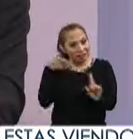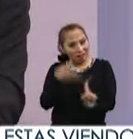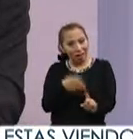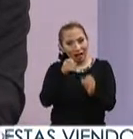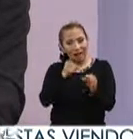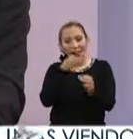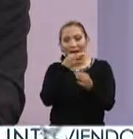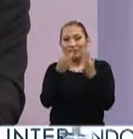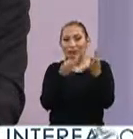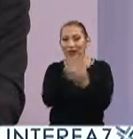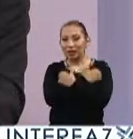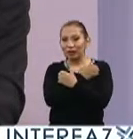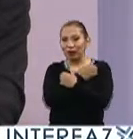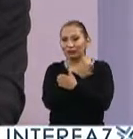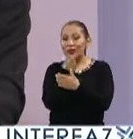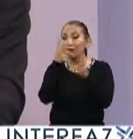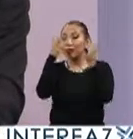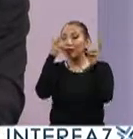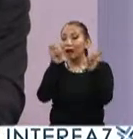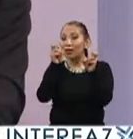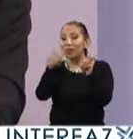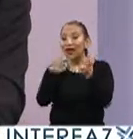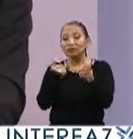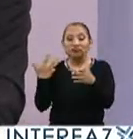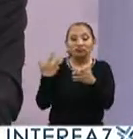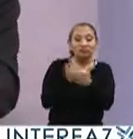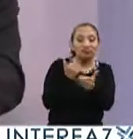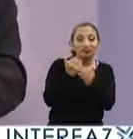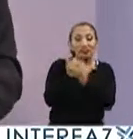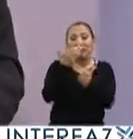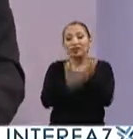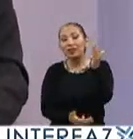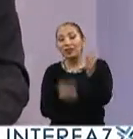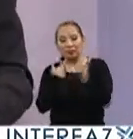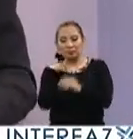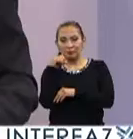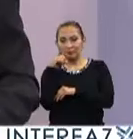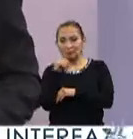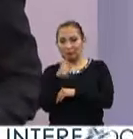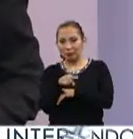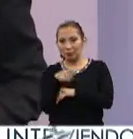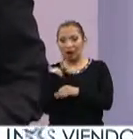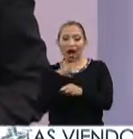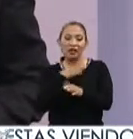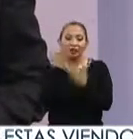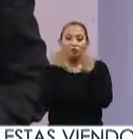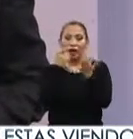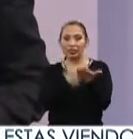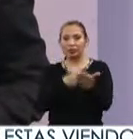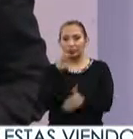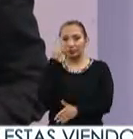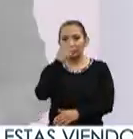Agencia Informativa de Educación en la que habla sobre los logros, los retos y precisamente la oferta educativa.